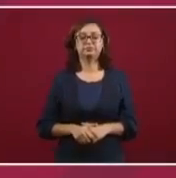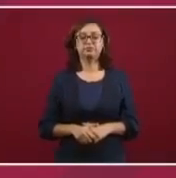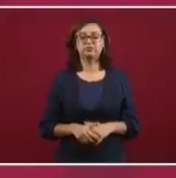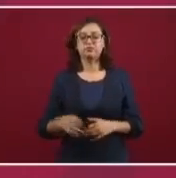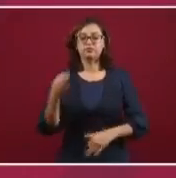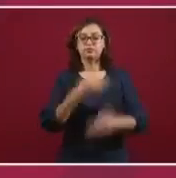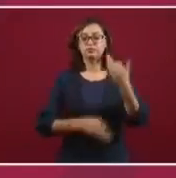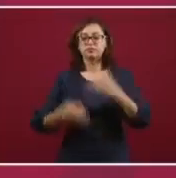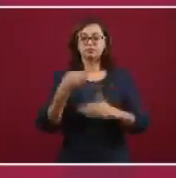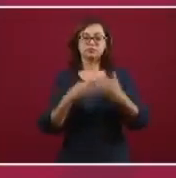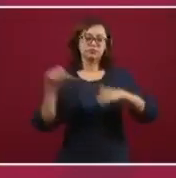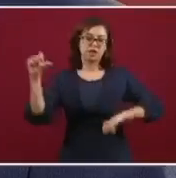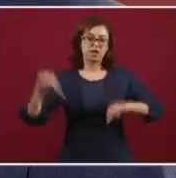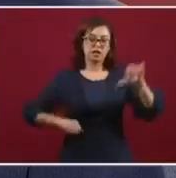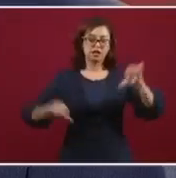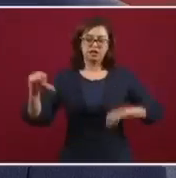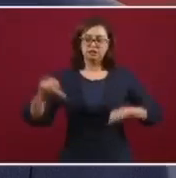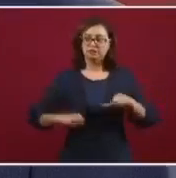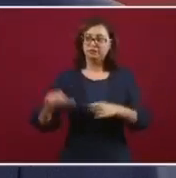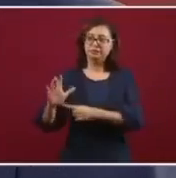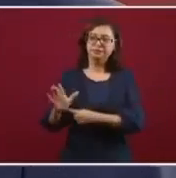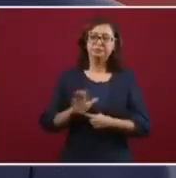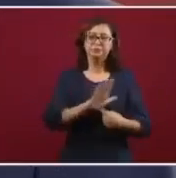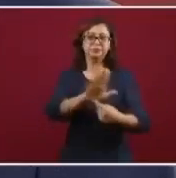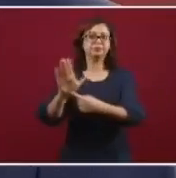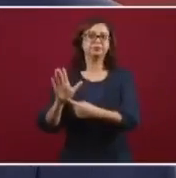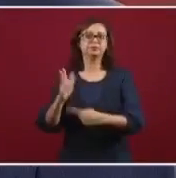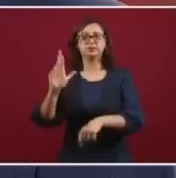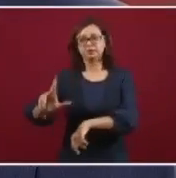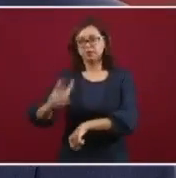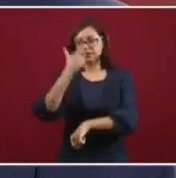toda la escenificación para recordar